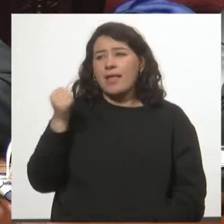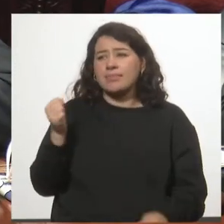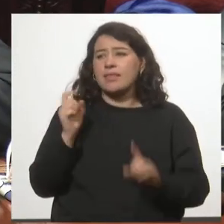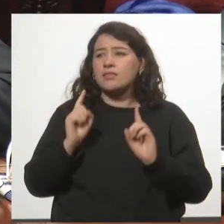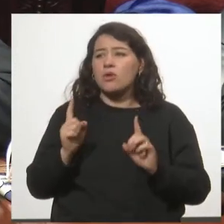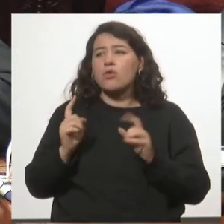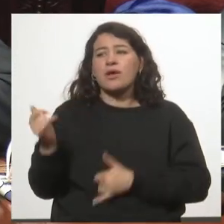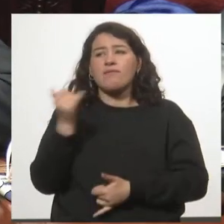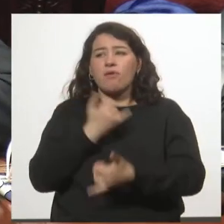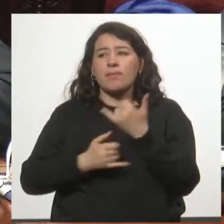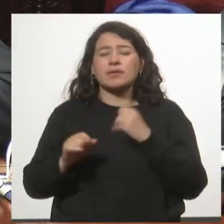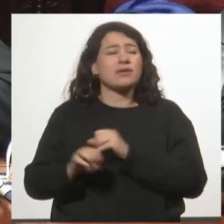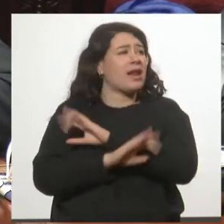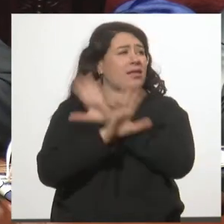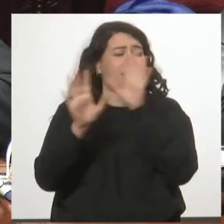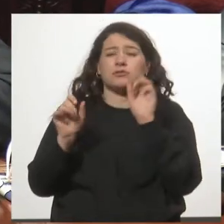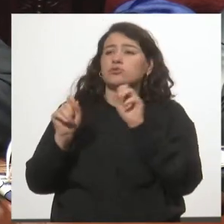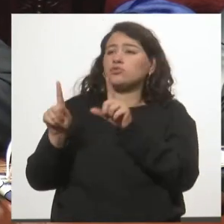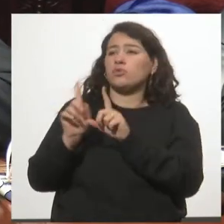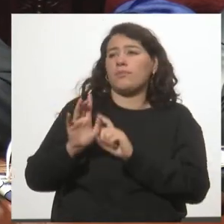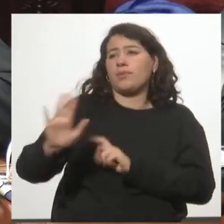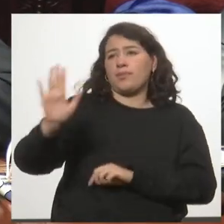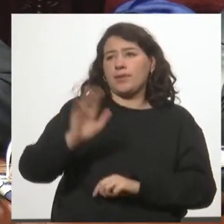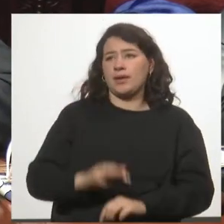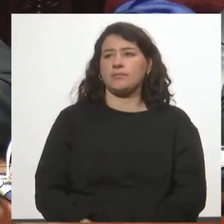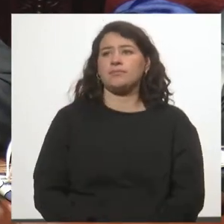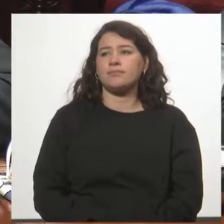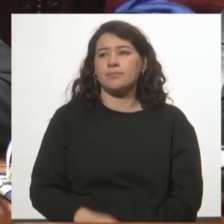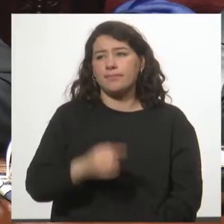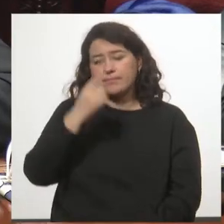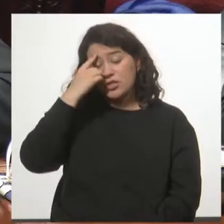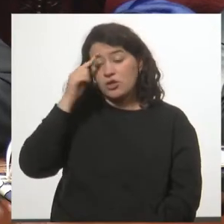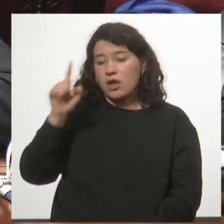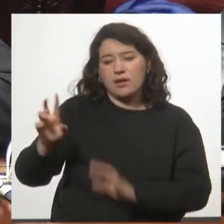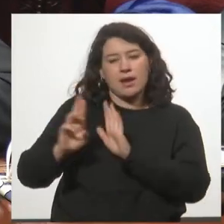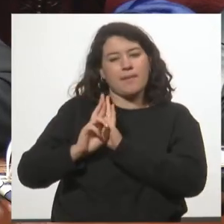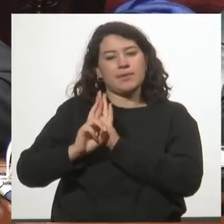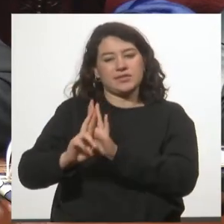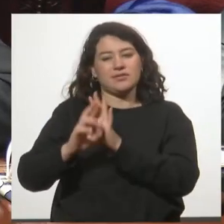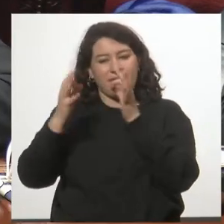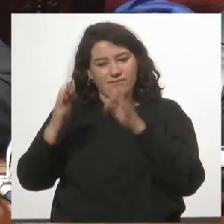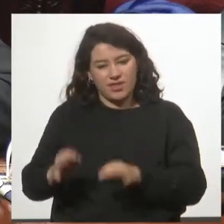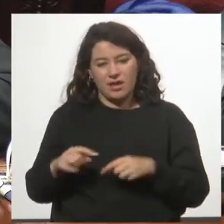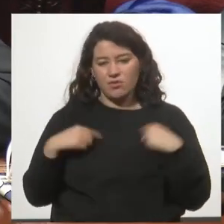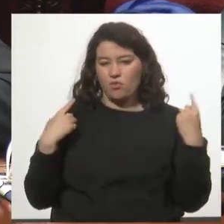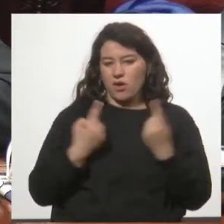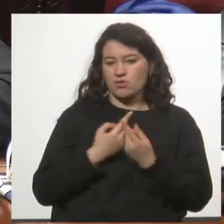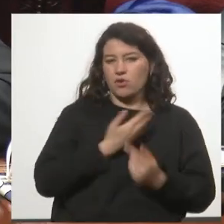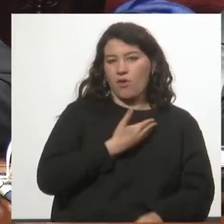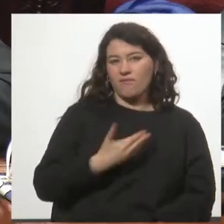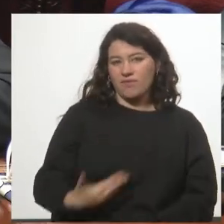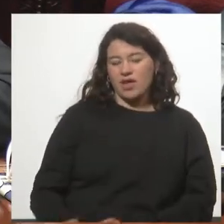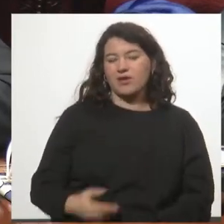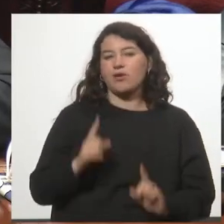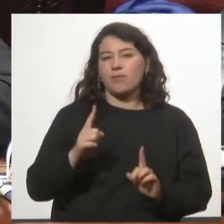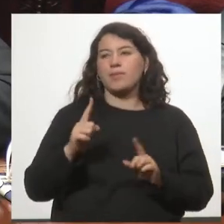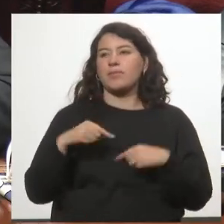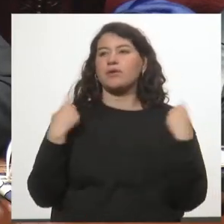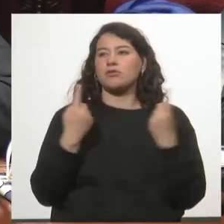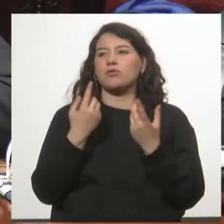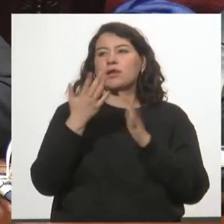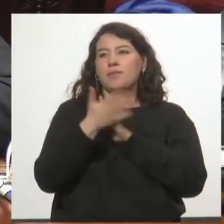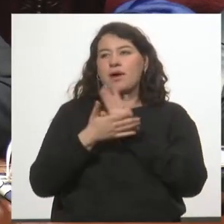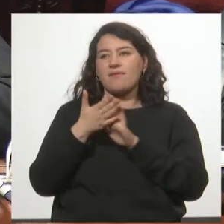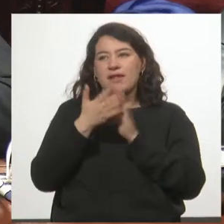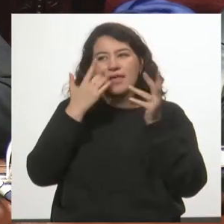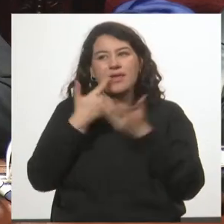en informarlos con la claridad que lo hizo pienso que representa bien la gestión de nuestro gobierno y nuestra intención cuando hablamos de transparencia en